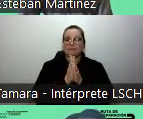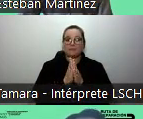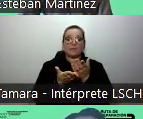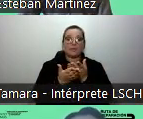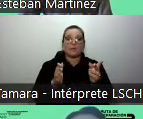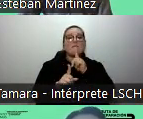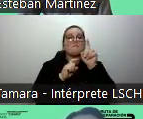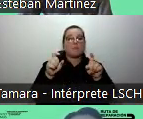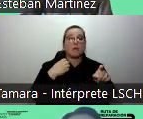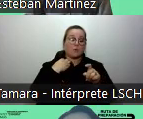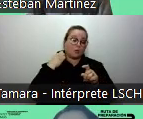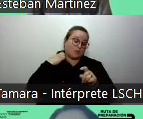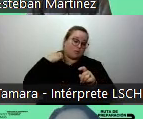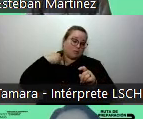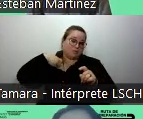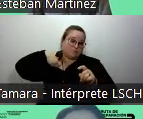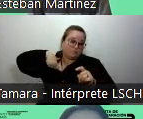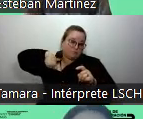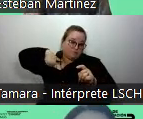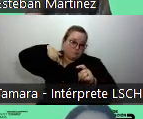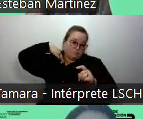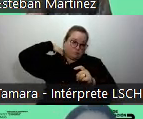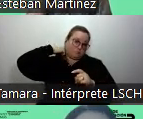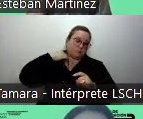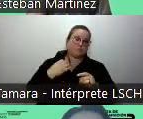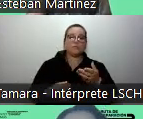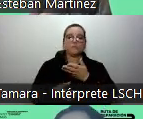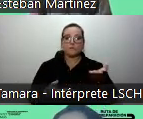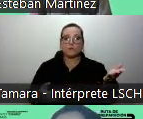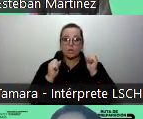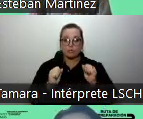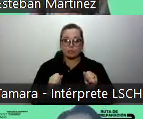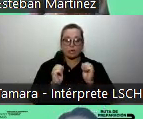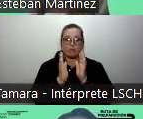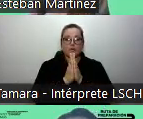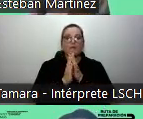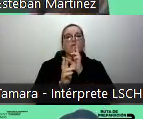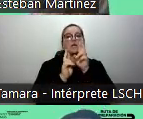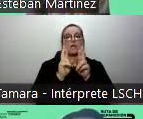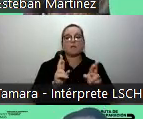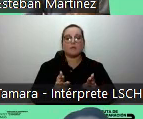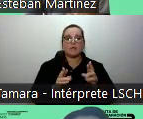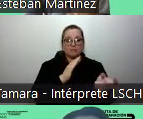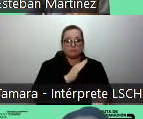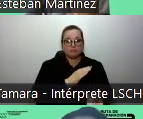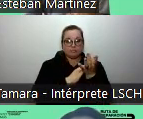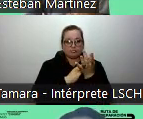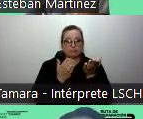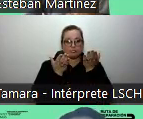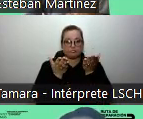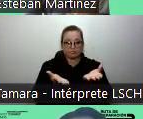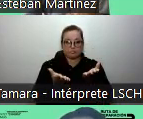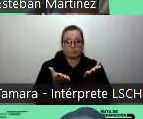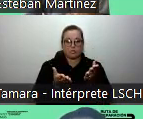realizar una encuesta donde ustedes eh deberán responder cierto voy a dejar aquí la